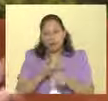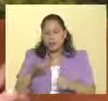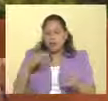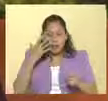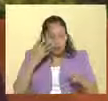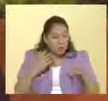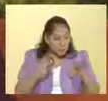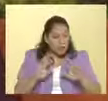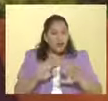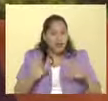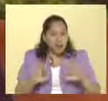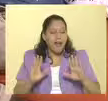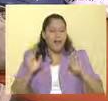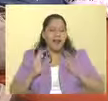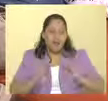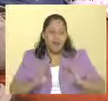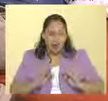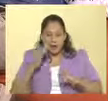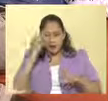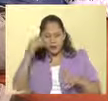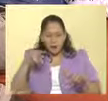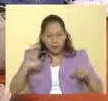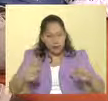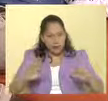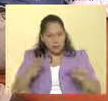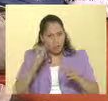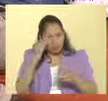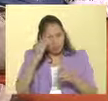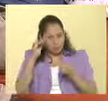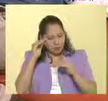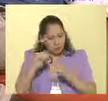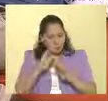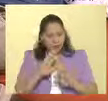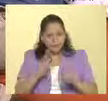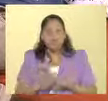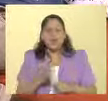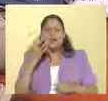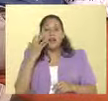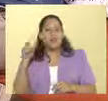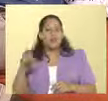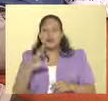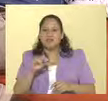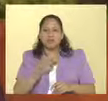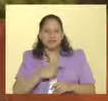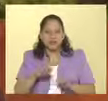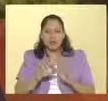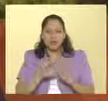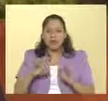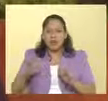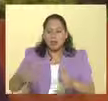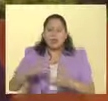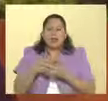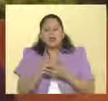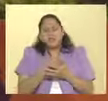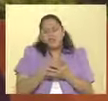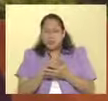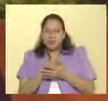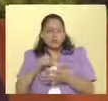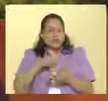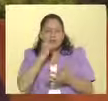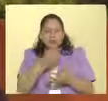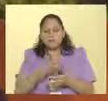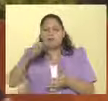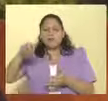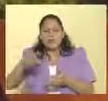gato y el perro tienen también cierto tiempo de tolerancia. Los gatos, por lo regular, no soportan incluso mucho que los tengas cargados. Generalmente